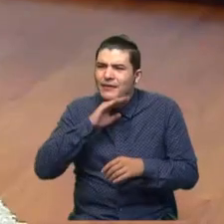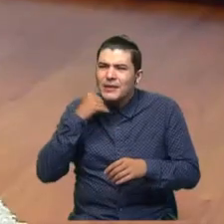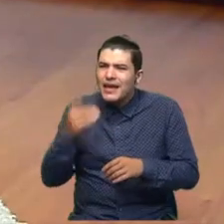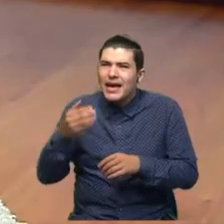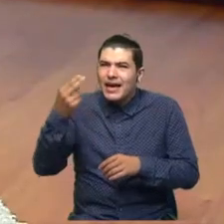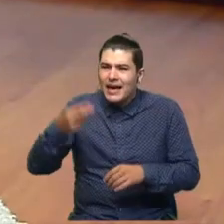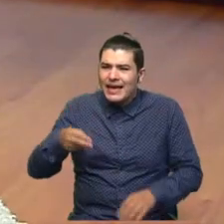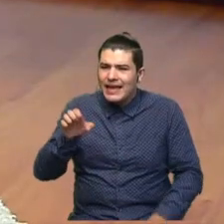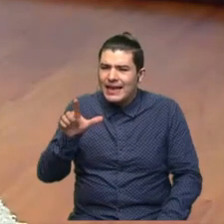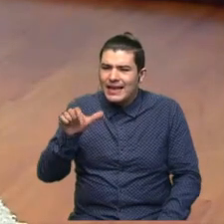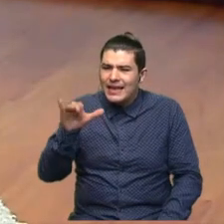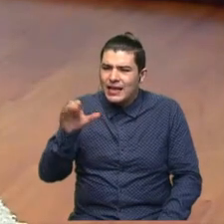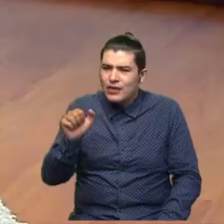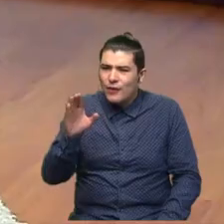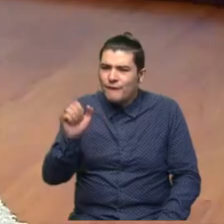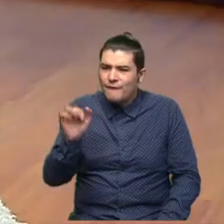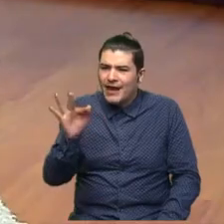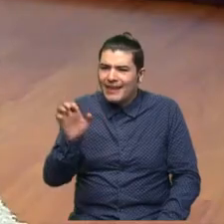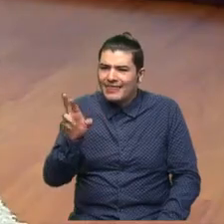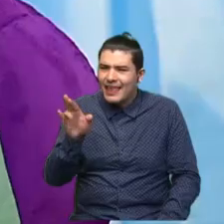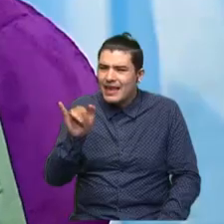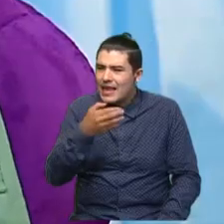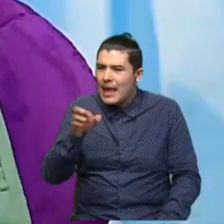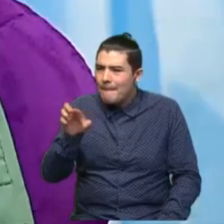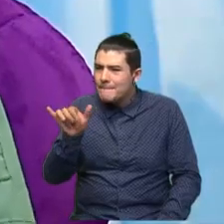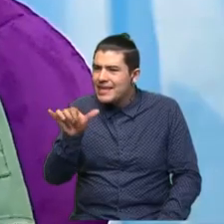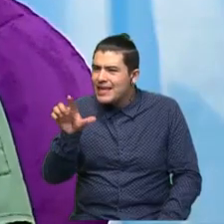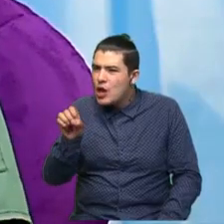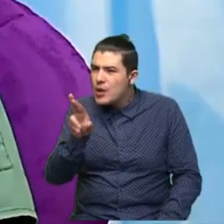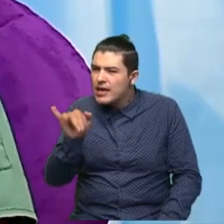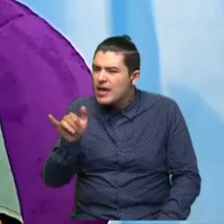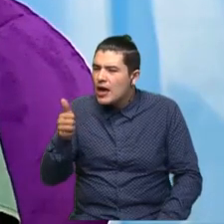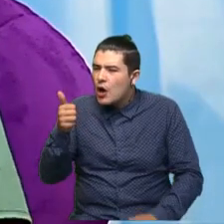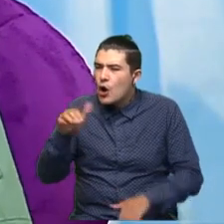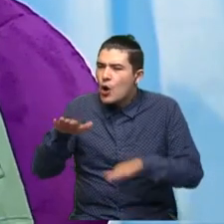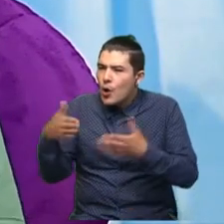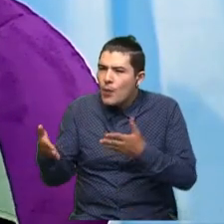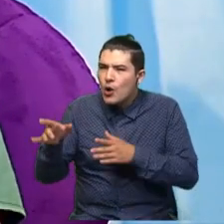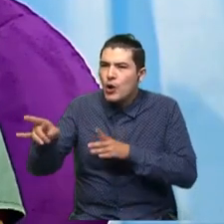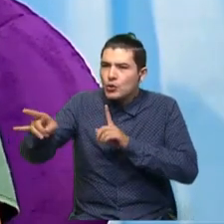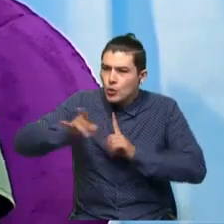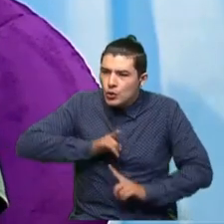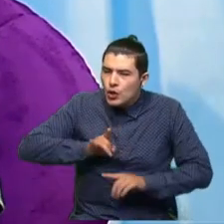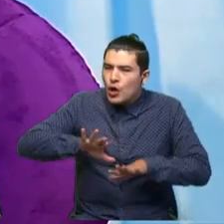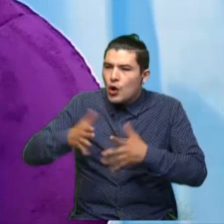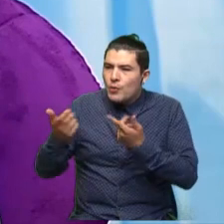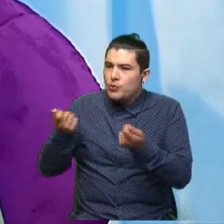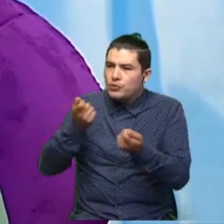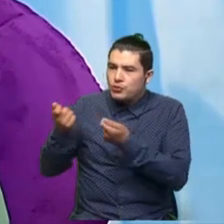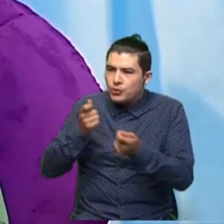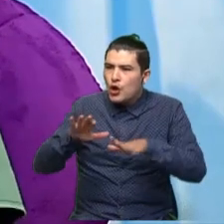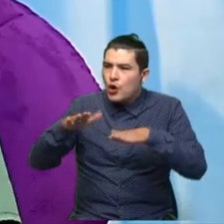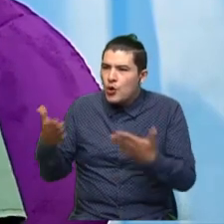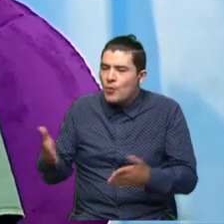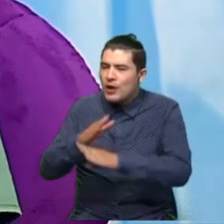Helicobacter pylori, cómo la adquirimos, cuáles son sus principales síntomas y cómo podemos manejarlos antes de que nos lleven a las